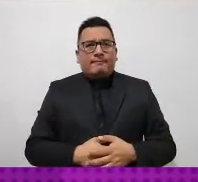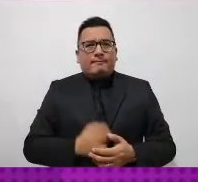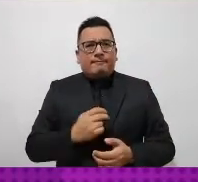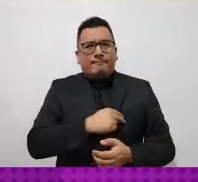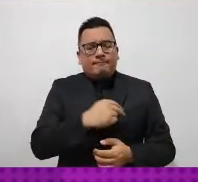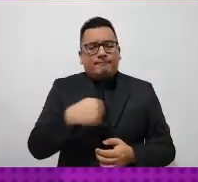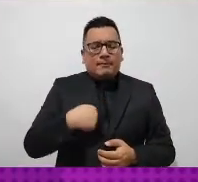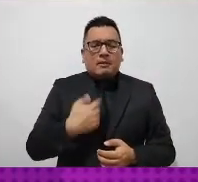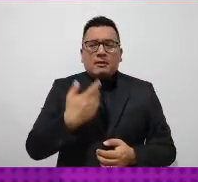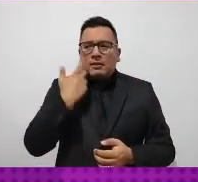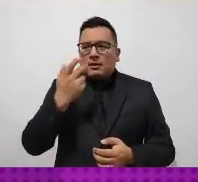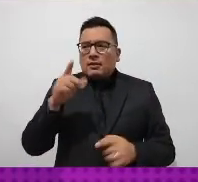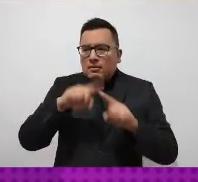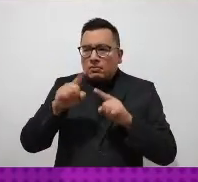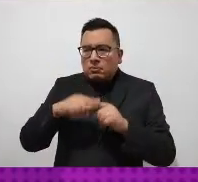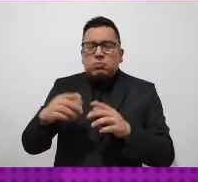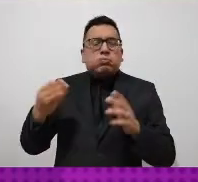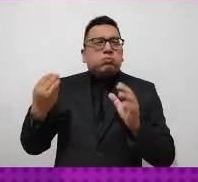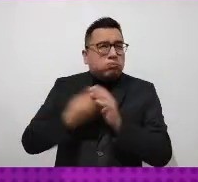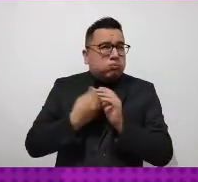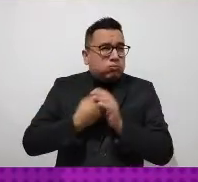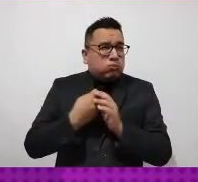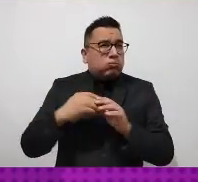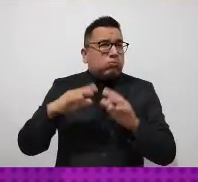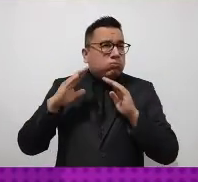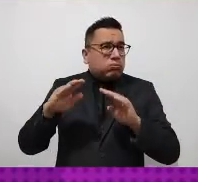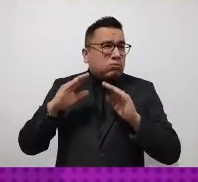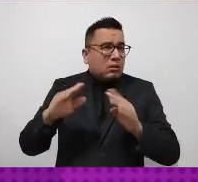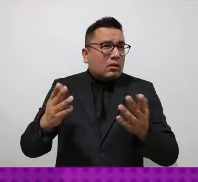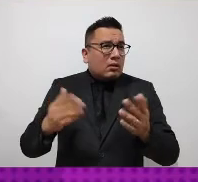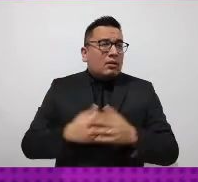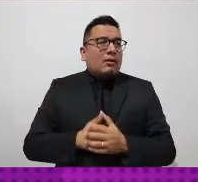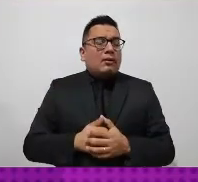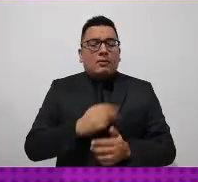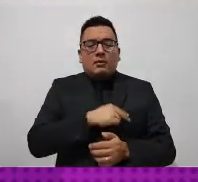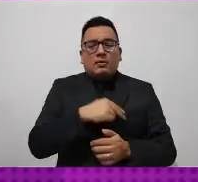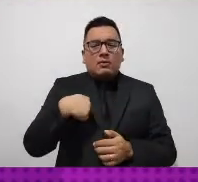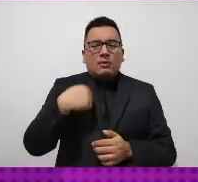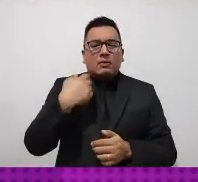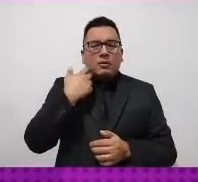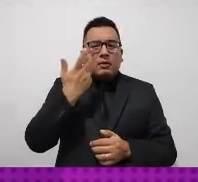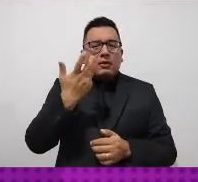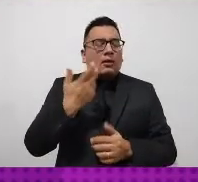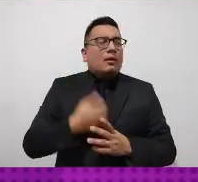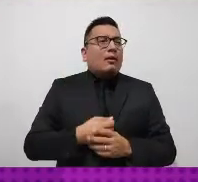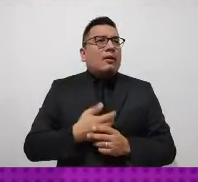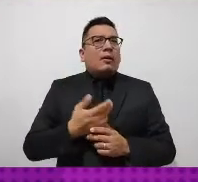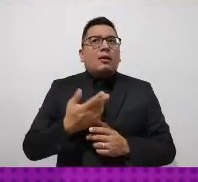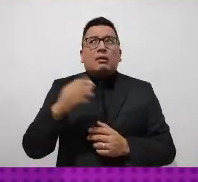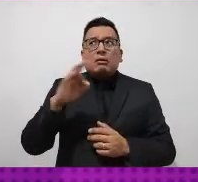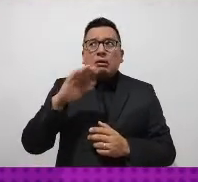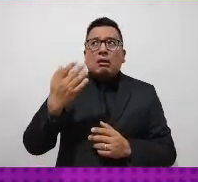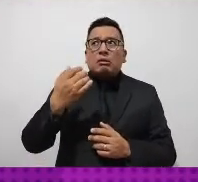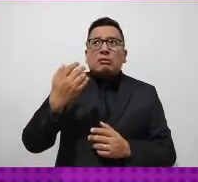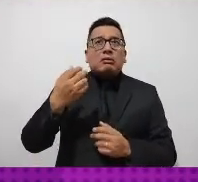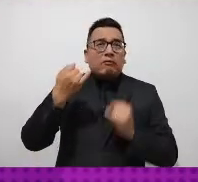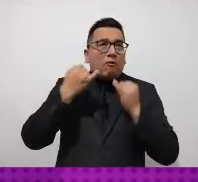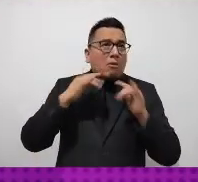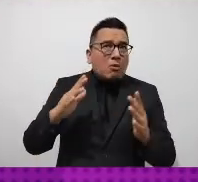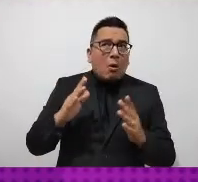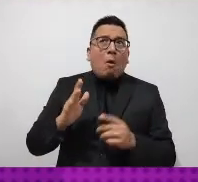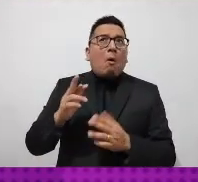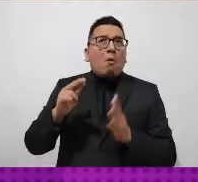hacer diversos talleres, cursos de capacitación, acercarles infografías, acercarles